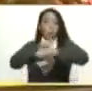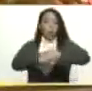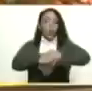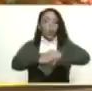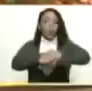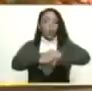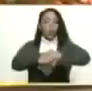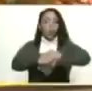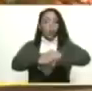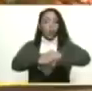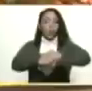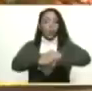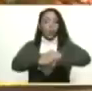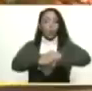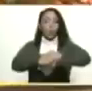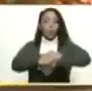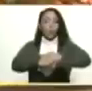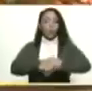importantes empresarios,